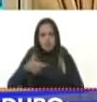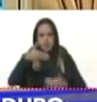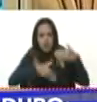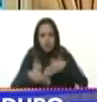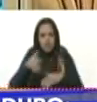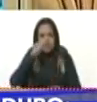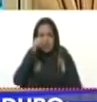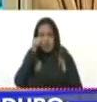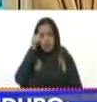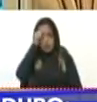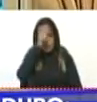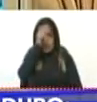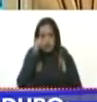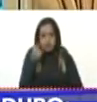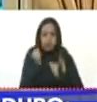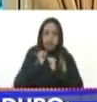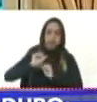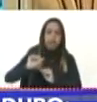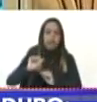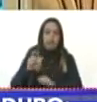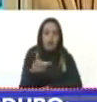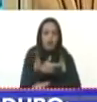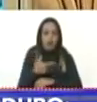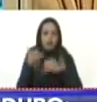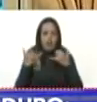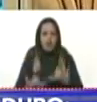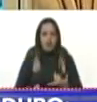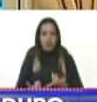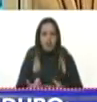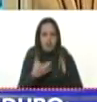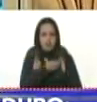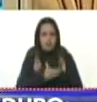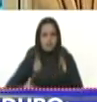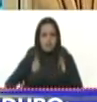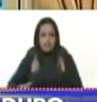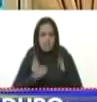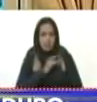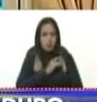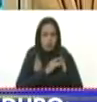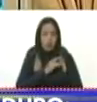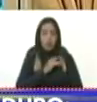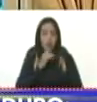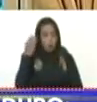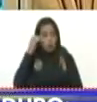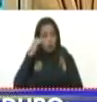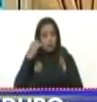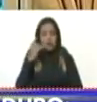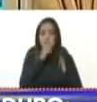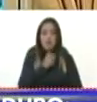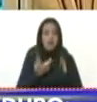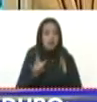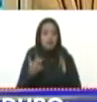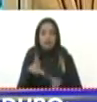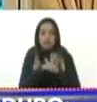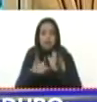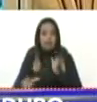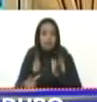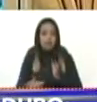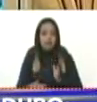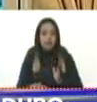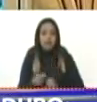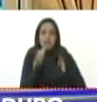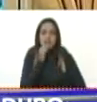domingo en Colombia rechazaron al gobierno del subpresidente Iván Duque. ¿Quién tiene más legitimidad democrática? ¿Quién tiene